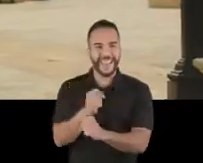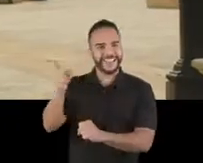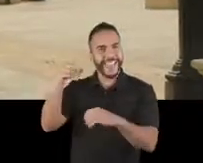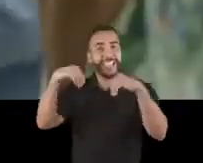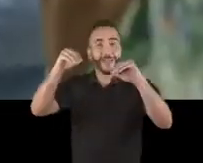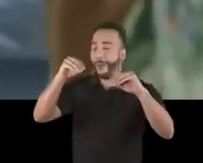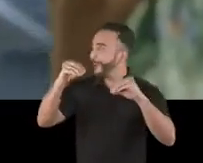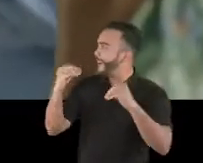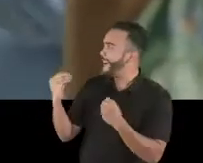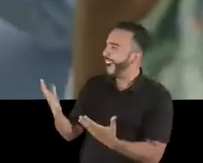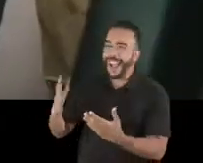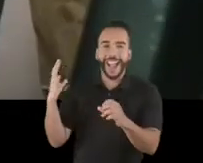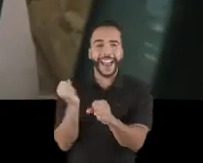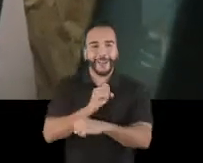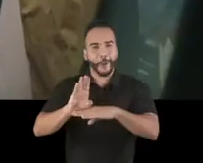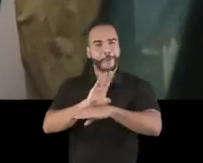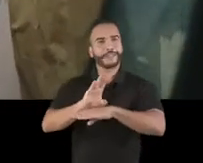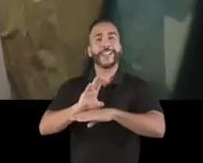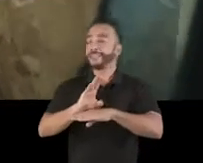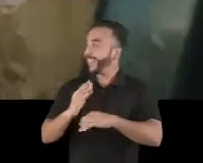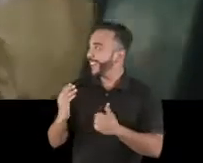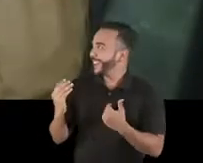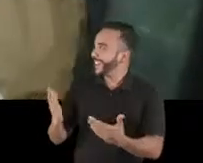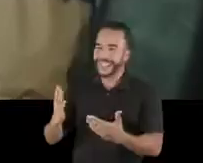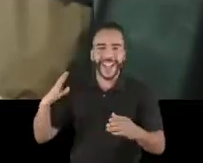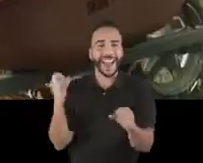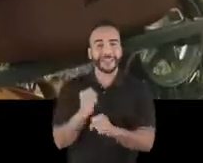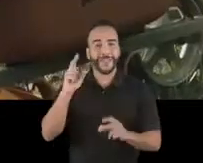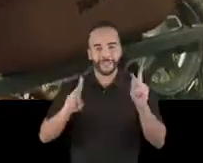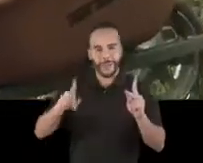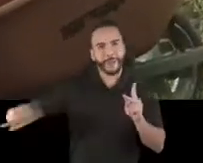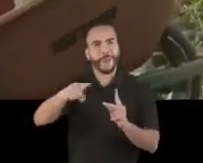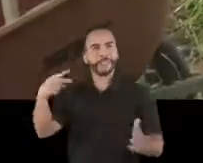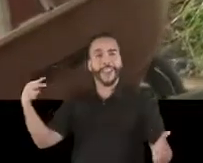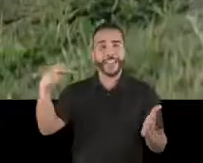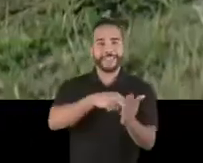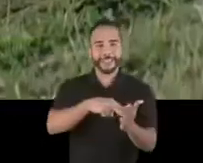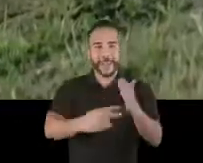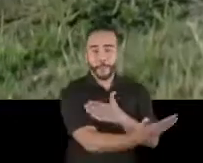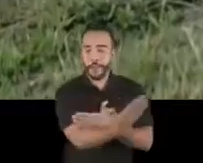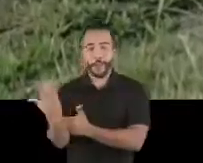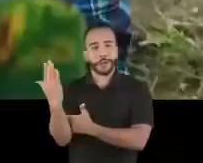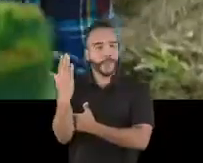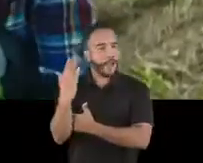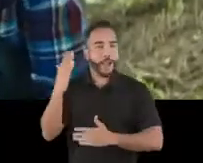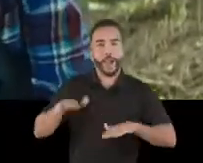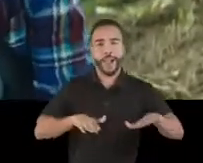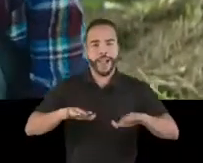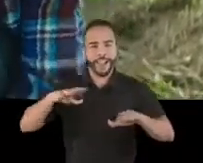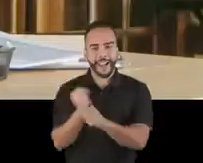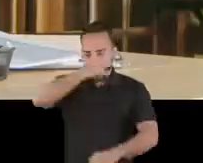el vendedor, gana el comerciante, gana todo un pueblo que se levanta por la